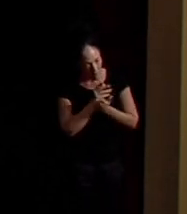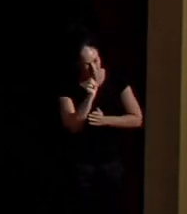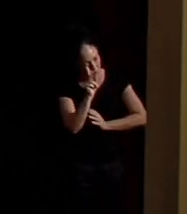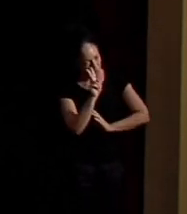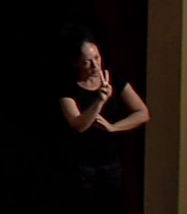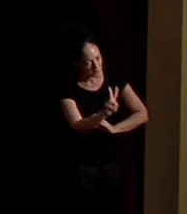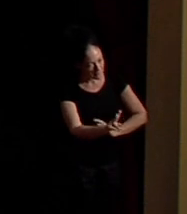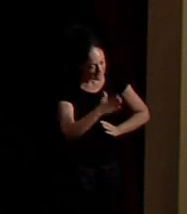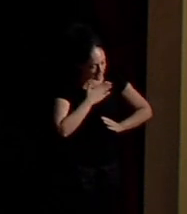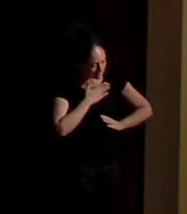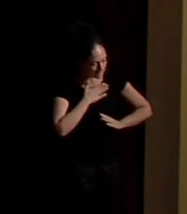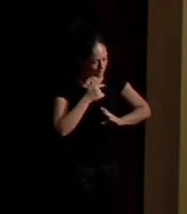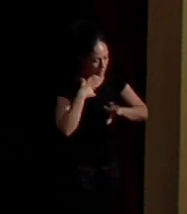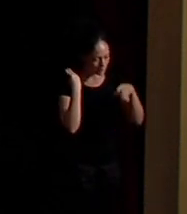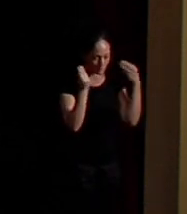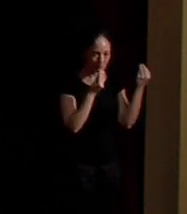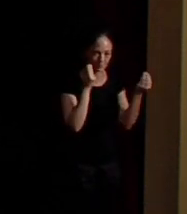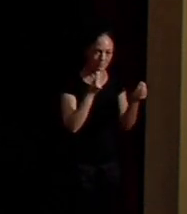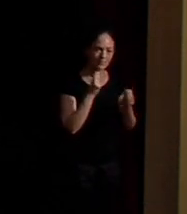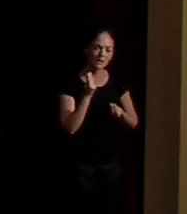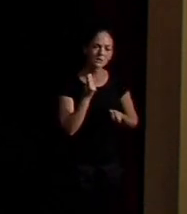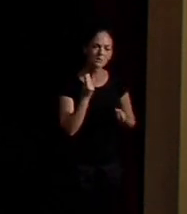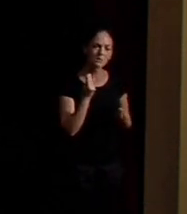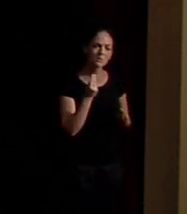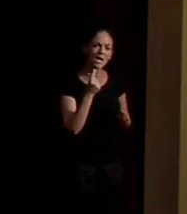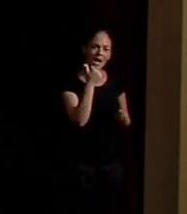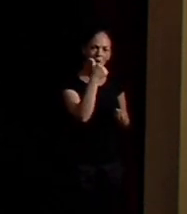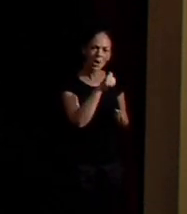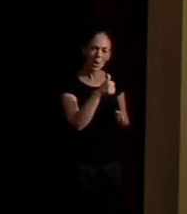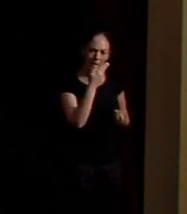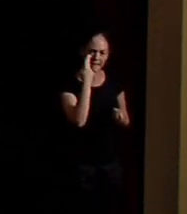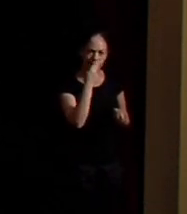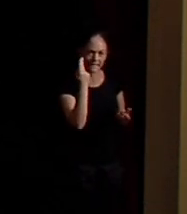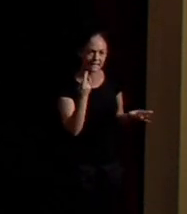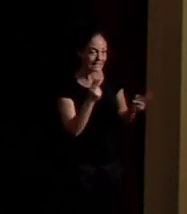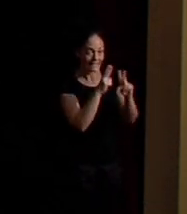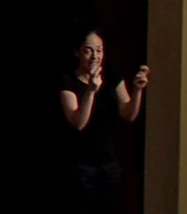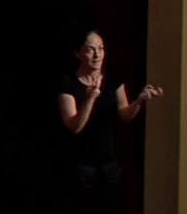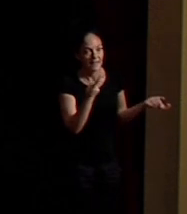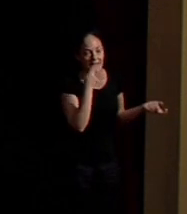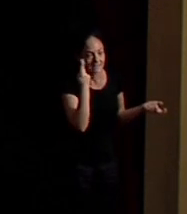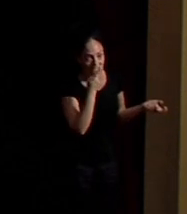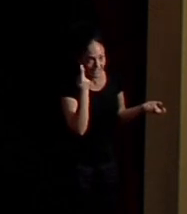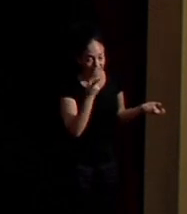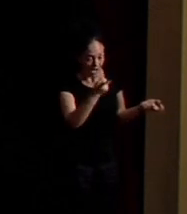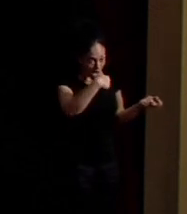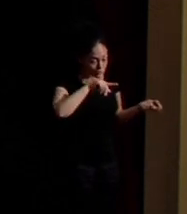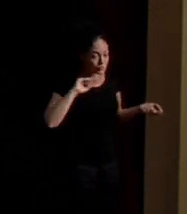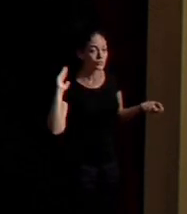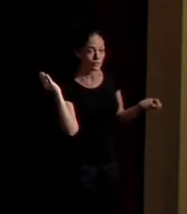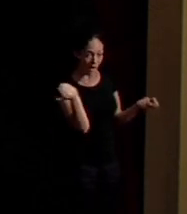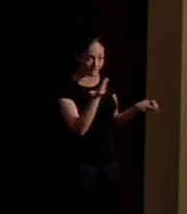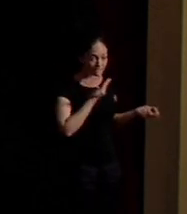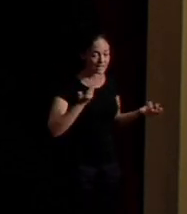pretendo interpelar a los hombres, ¿no? Pretendo que la cuestión de la prostitución nos interpele a nosotros directamente.